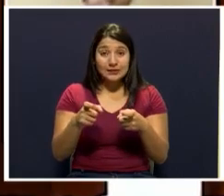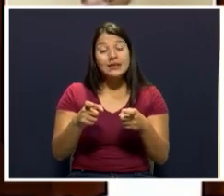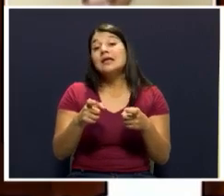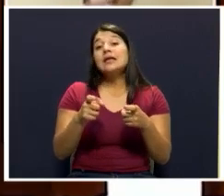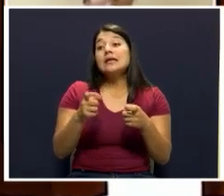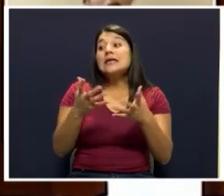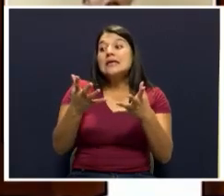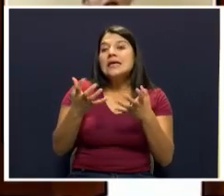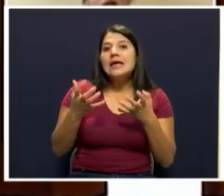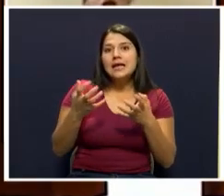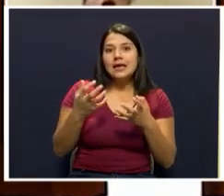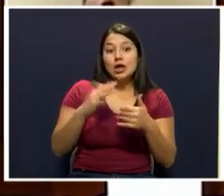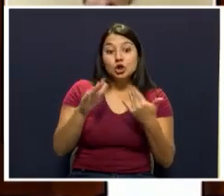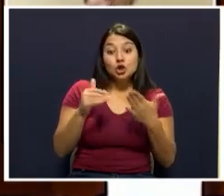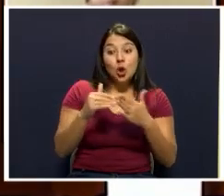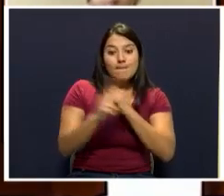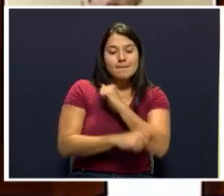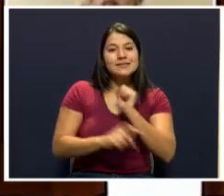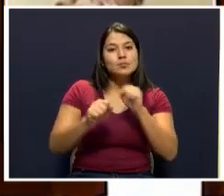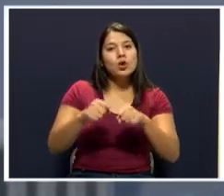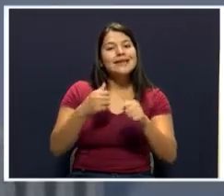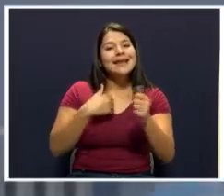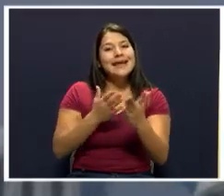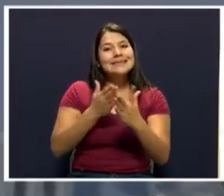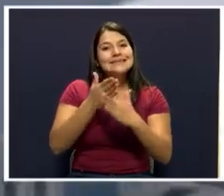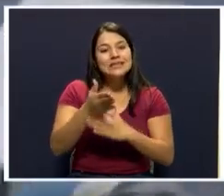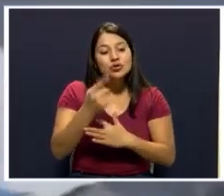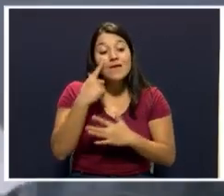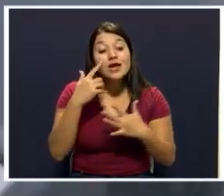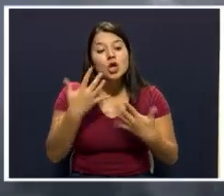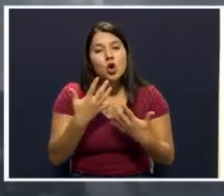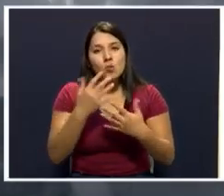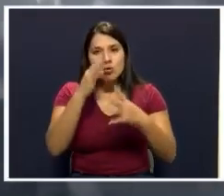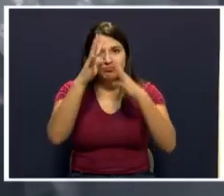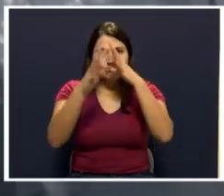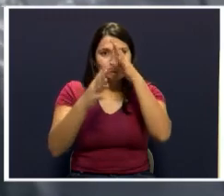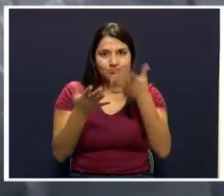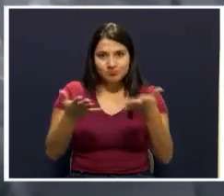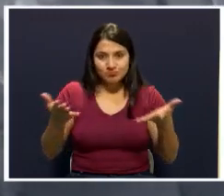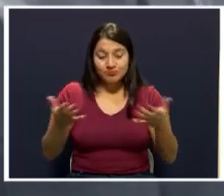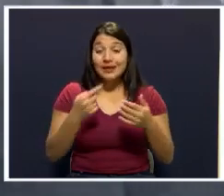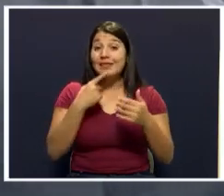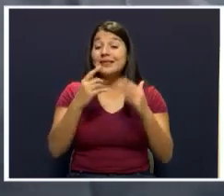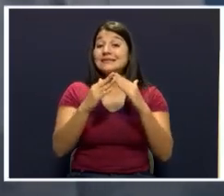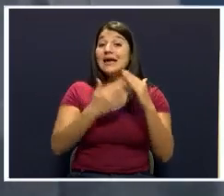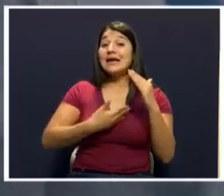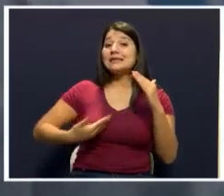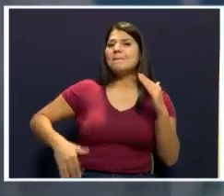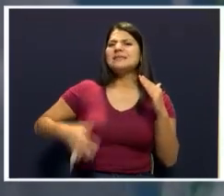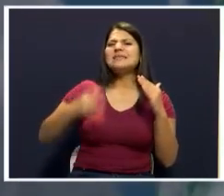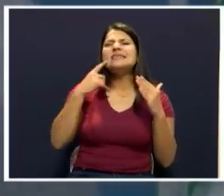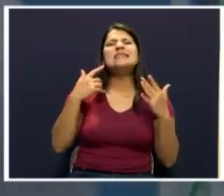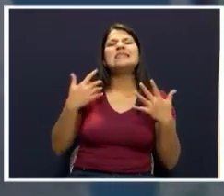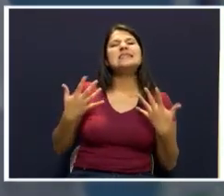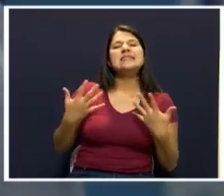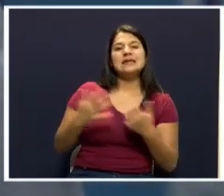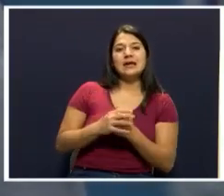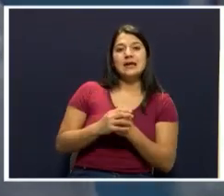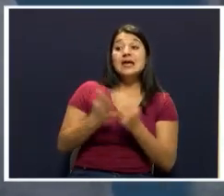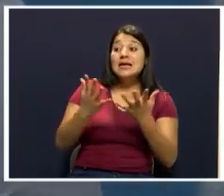acceso a cómo es que se hacen esos dispositivos. Según indicó Casa Presidencial, el objetivo es formar un repositorio